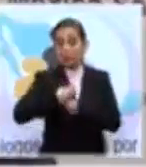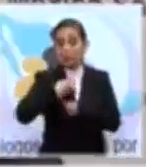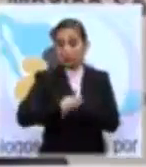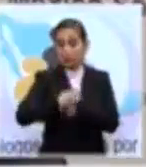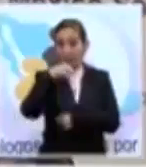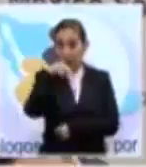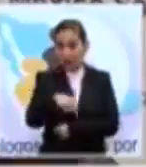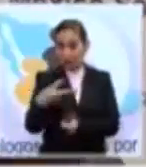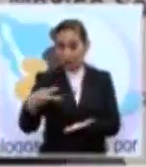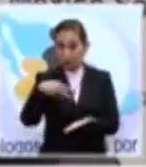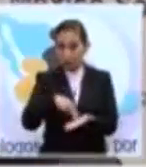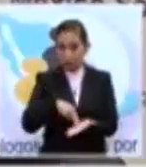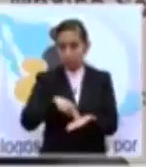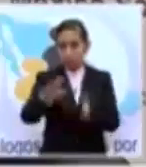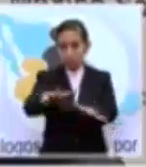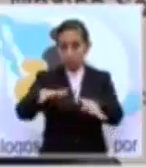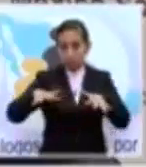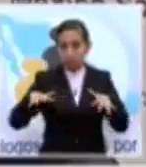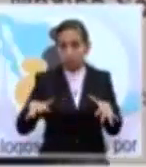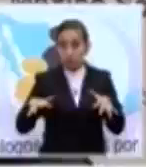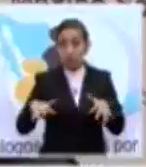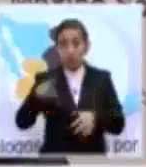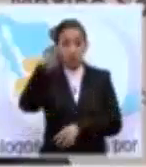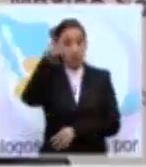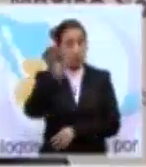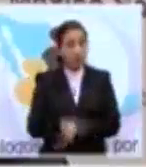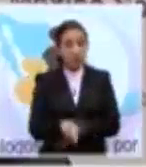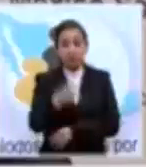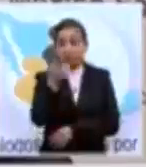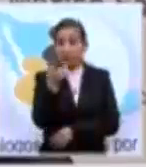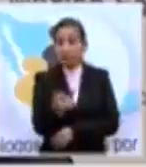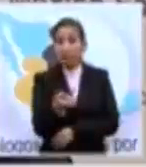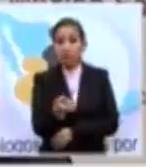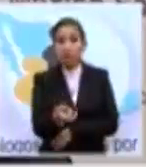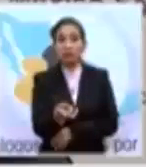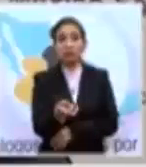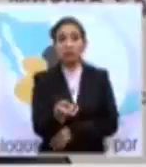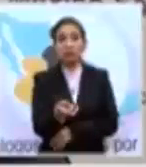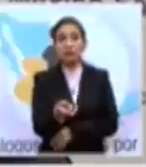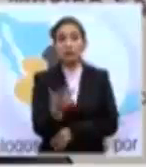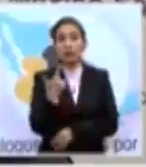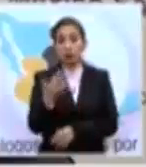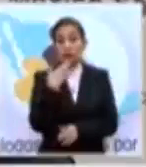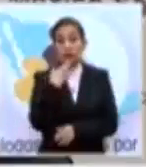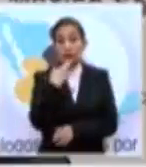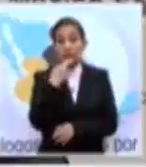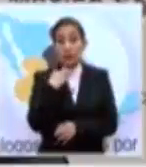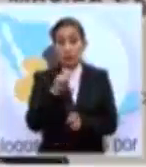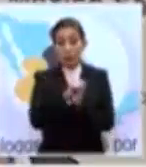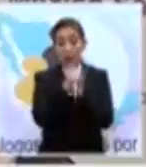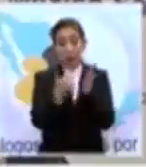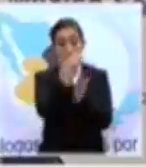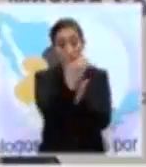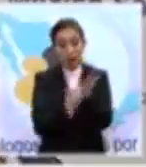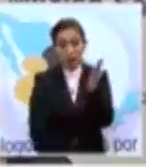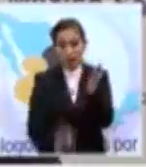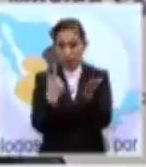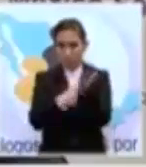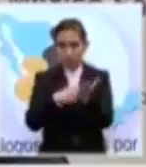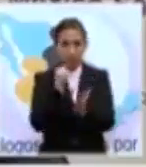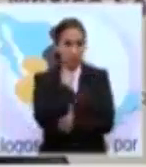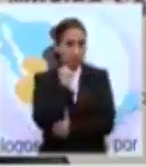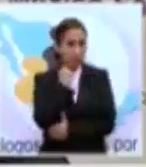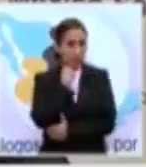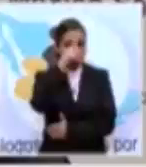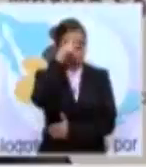a este foro, que sin duda alguna va a marcar la agenda legislativa del